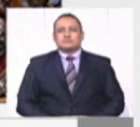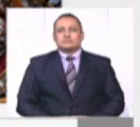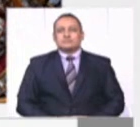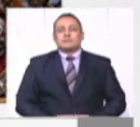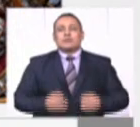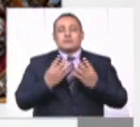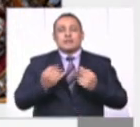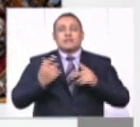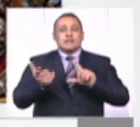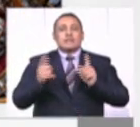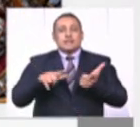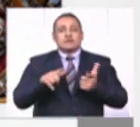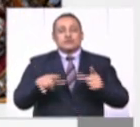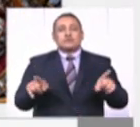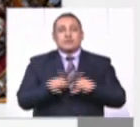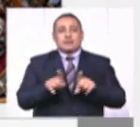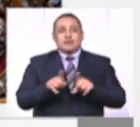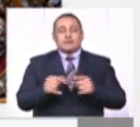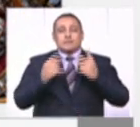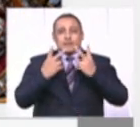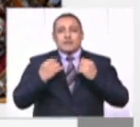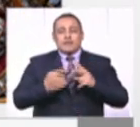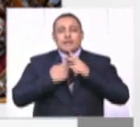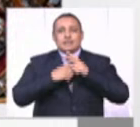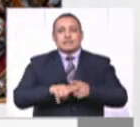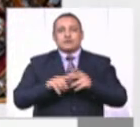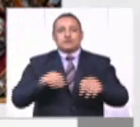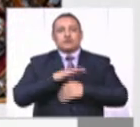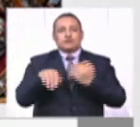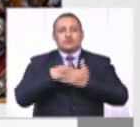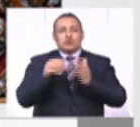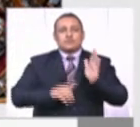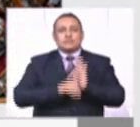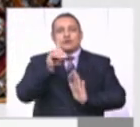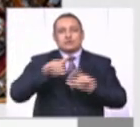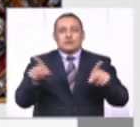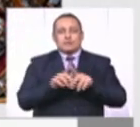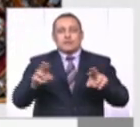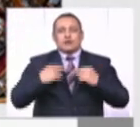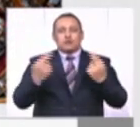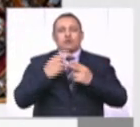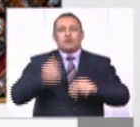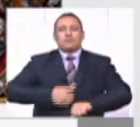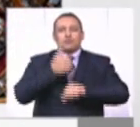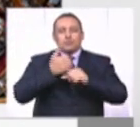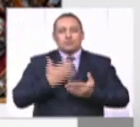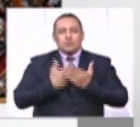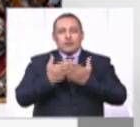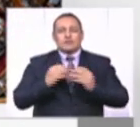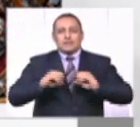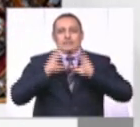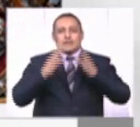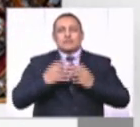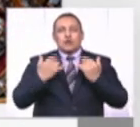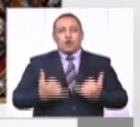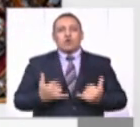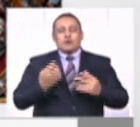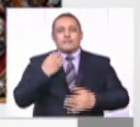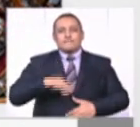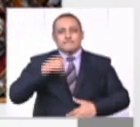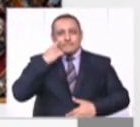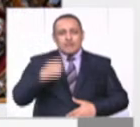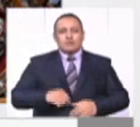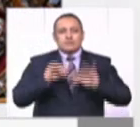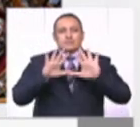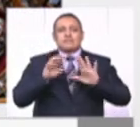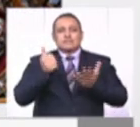Entonces ya vamos quedando listo Helen para el inicio del desarrollo de esta sesión plenaria prevista para el día de hoy miércoles